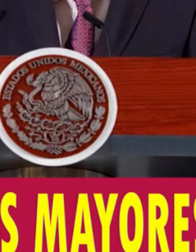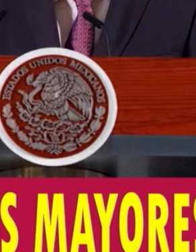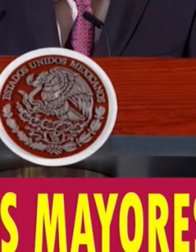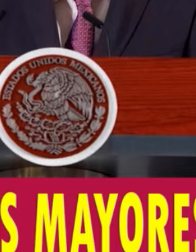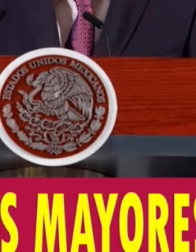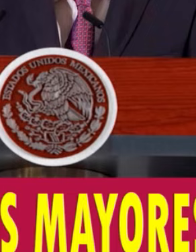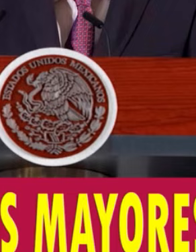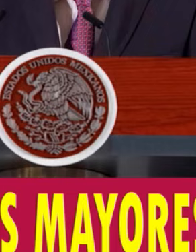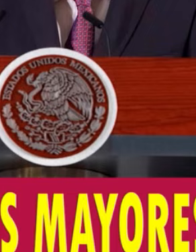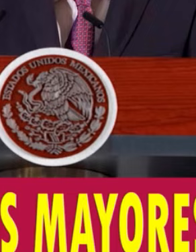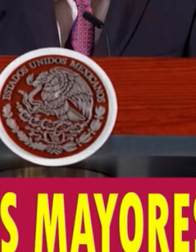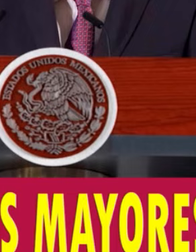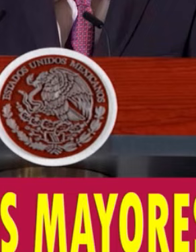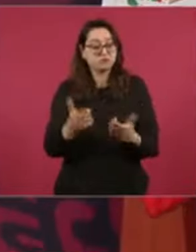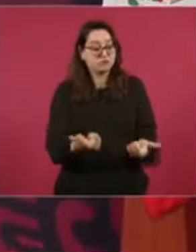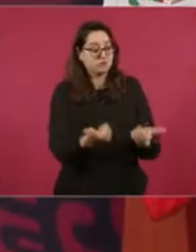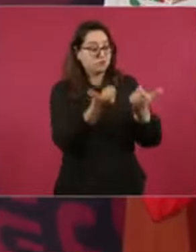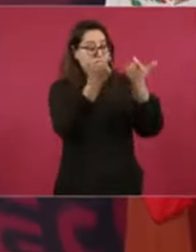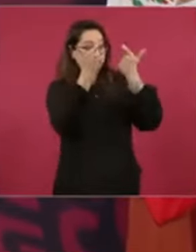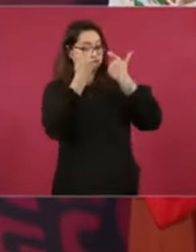adultos mayores.